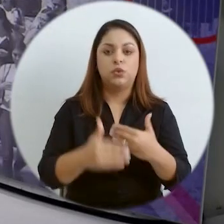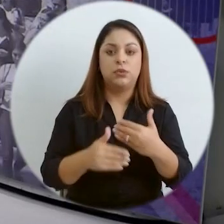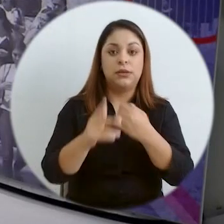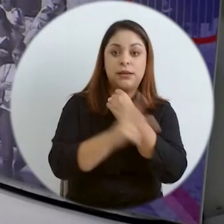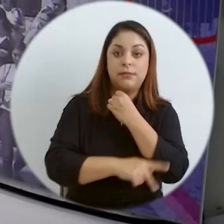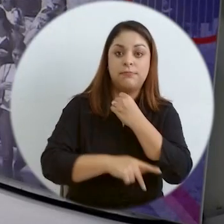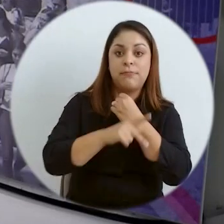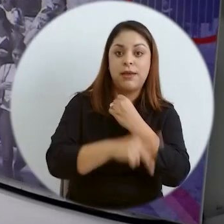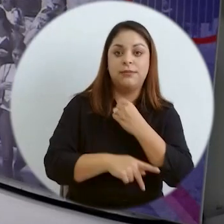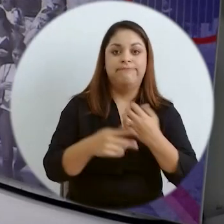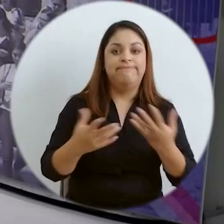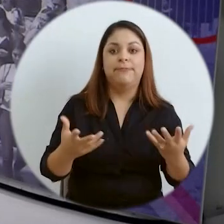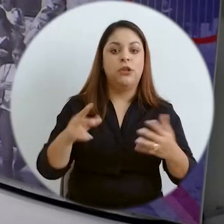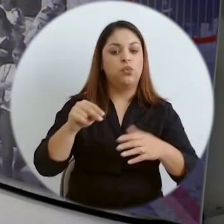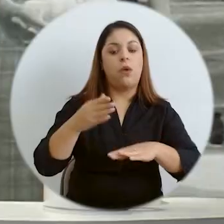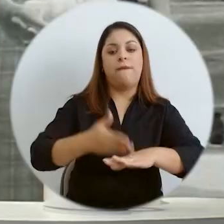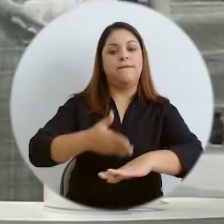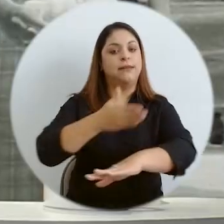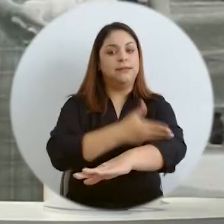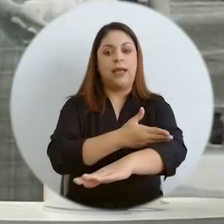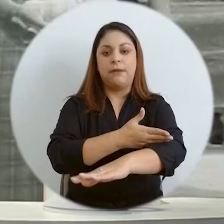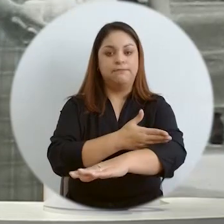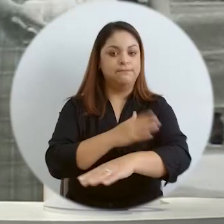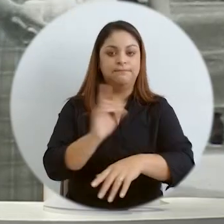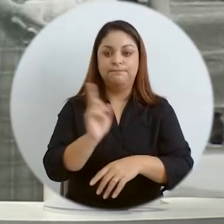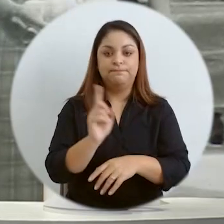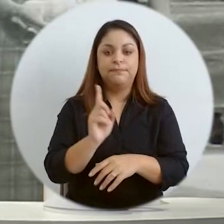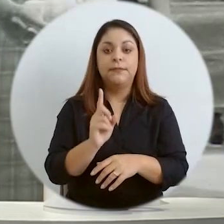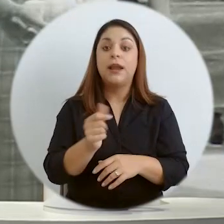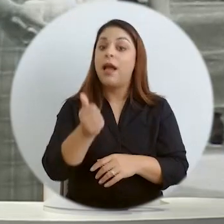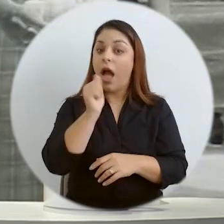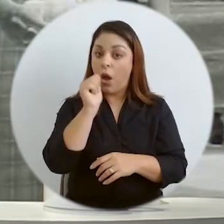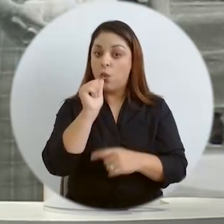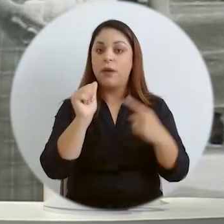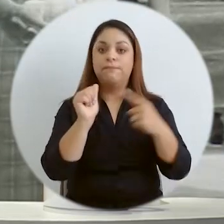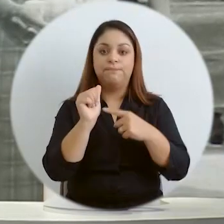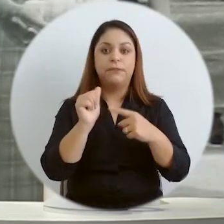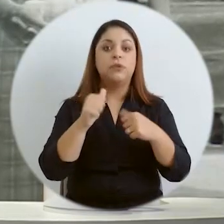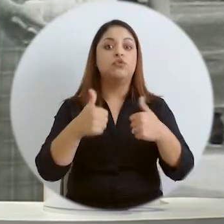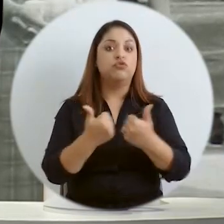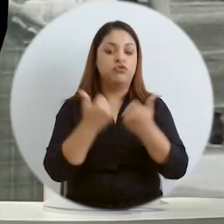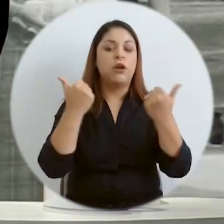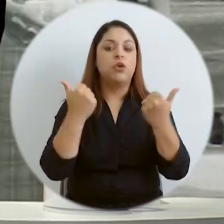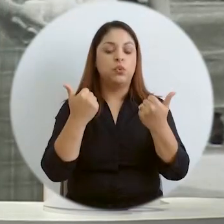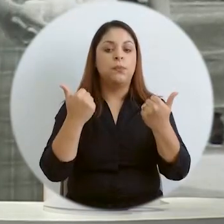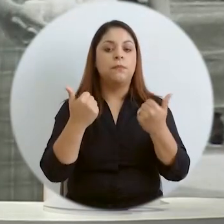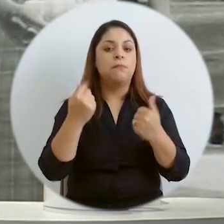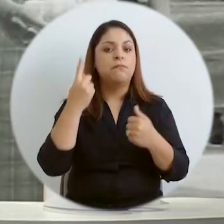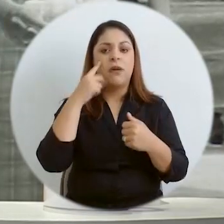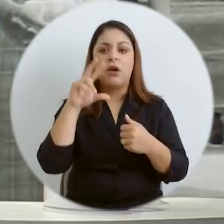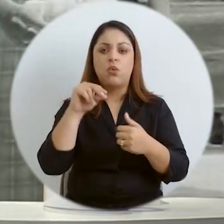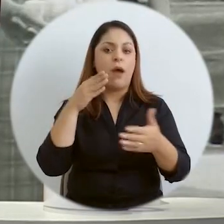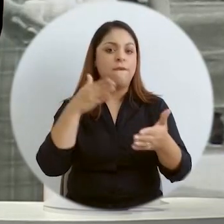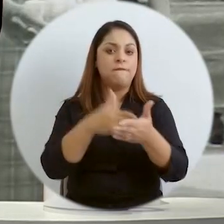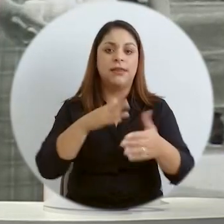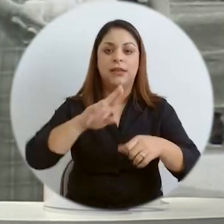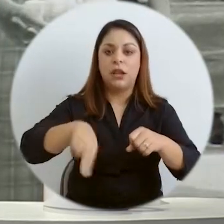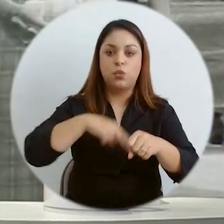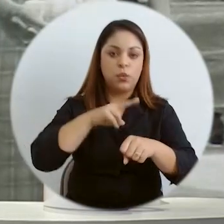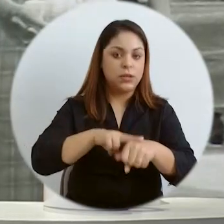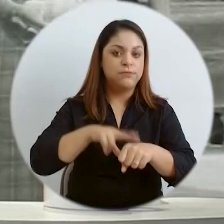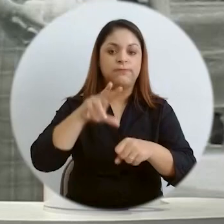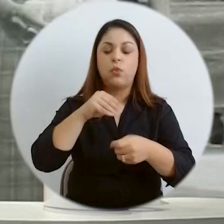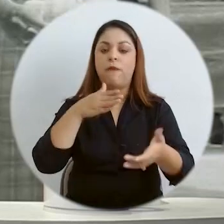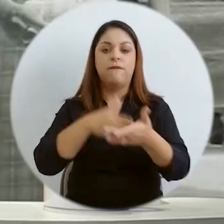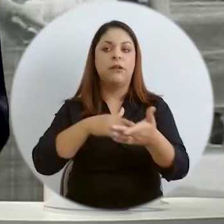país que no han avanzado al mismo paso. El agua es uno de los que tiene unos grandes retos precisamente para que no se afecte la naturaleza, para que no se